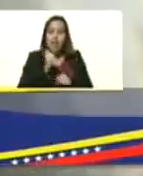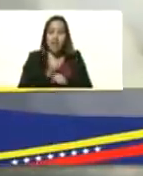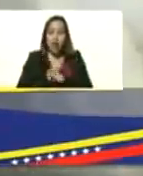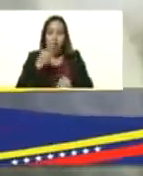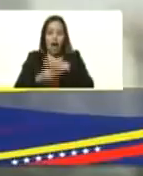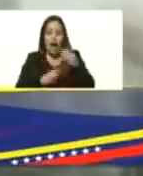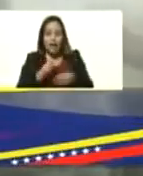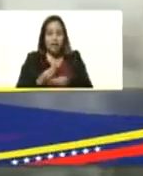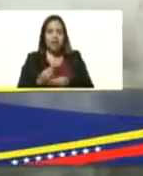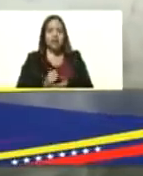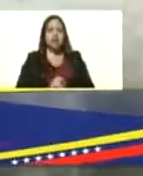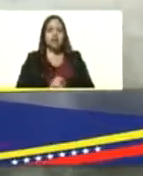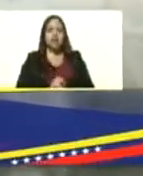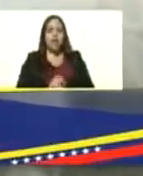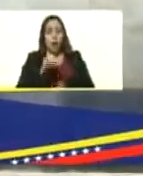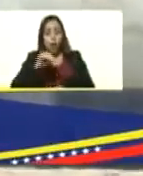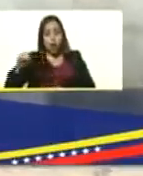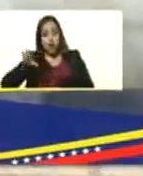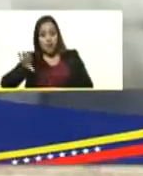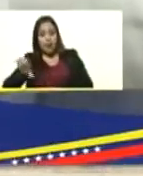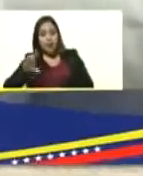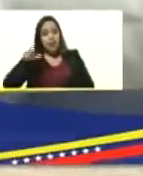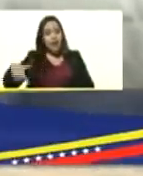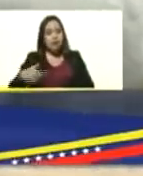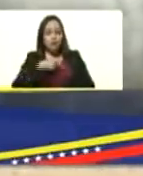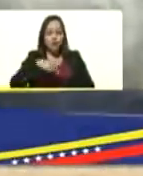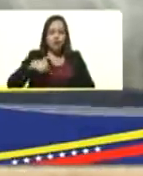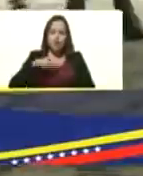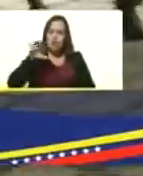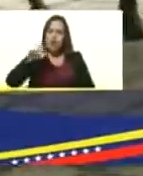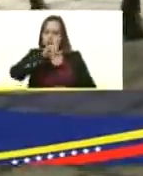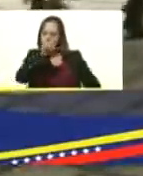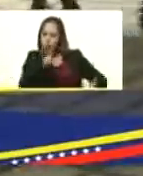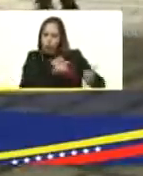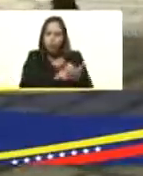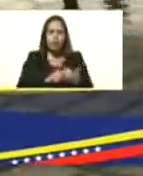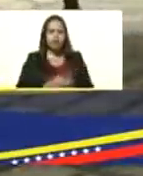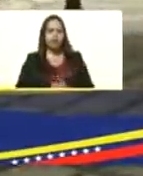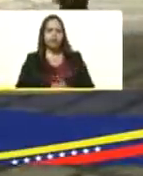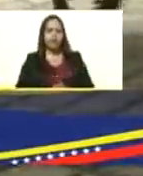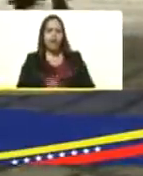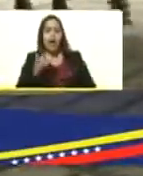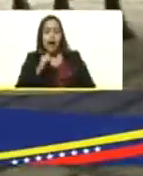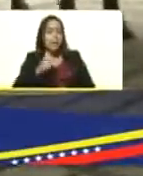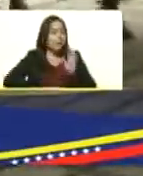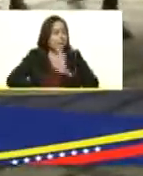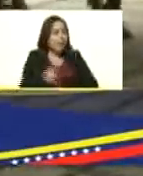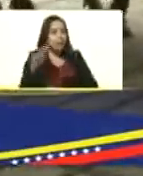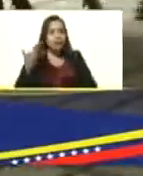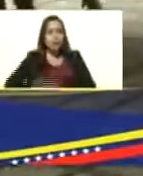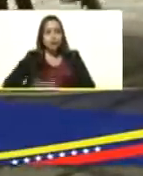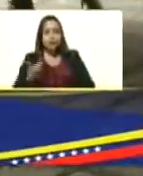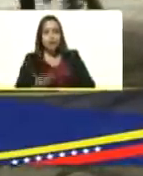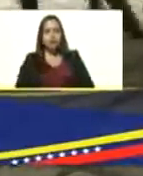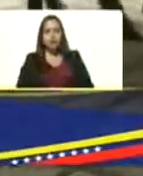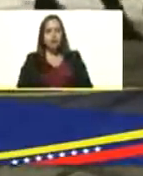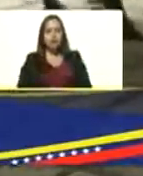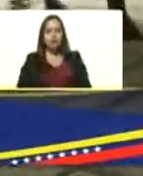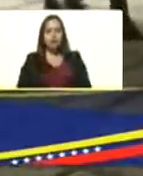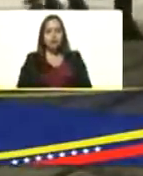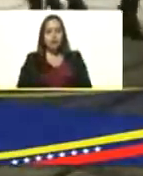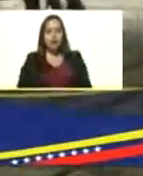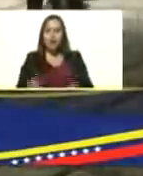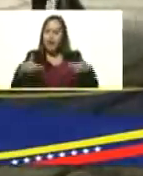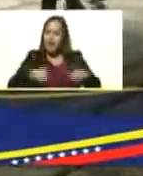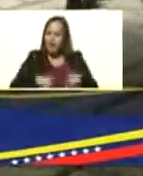no solamente del oriente del país sino de nuestro país contamos con lo más importante como con el esfuerzo